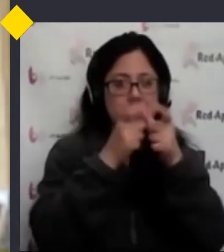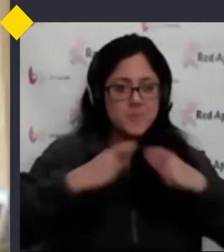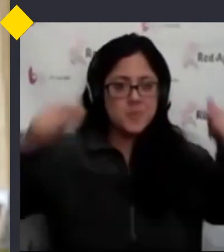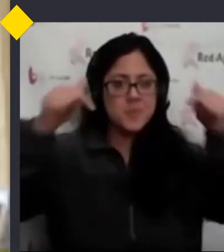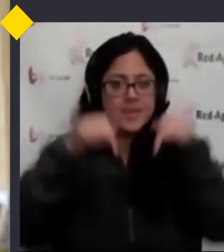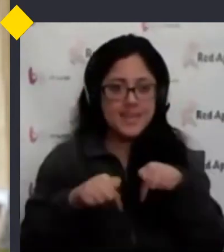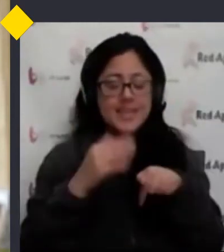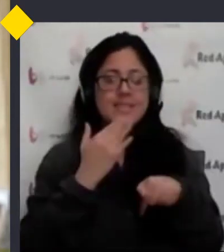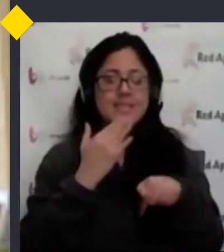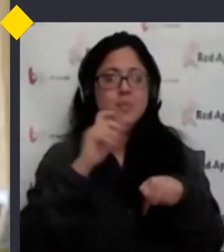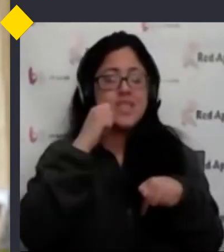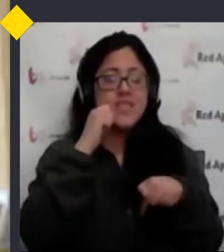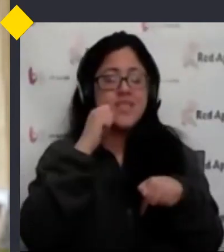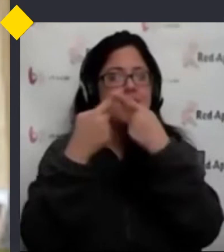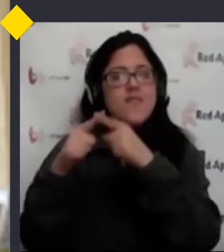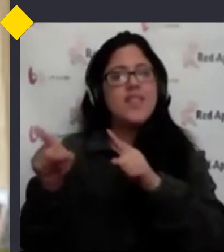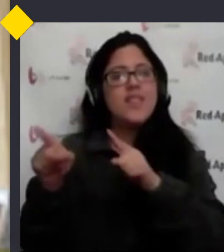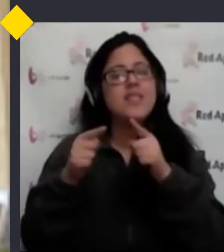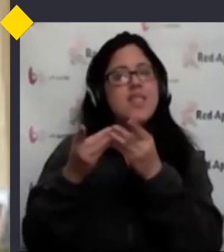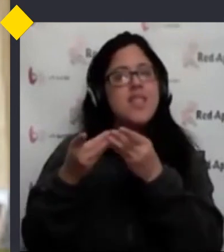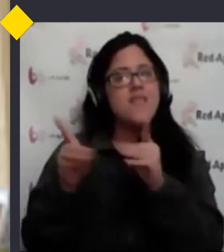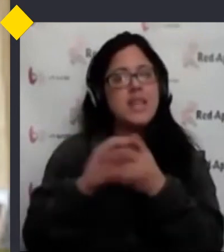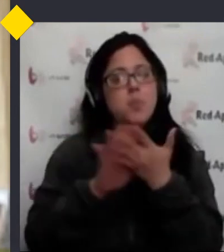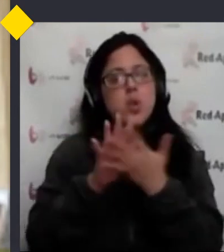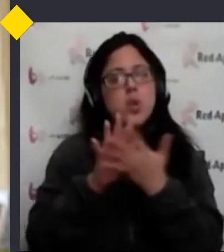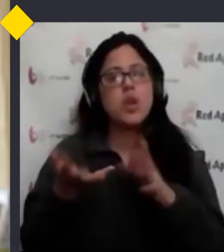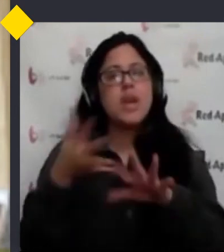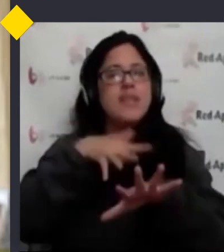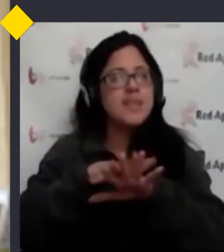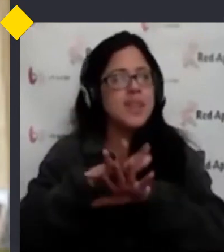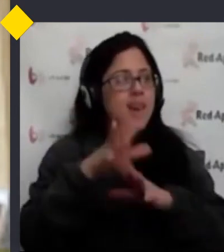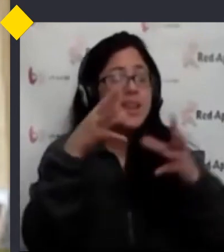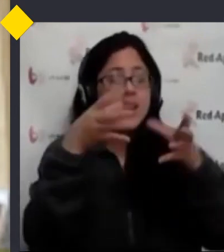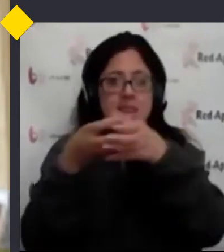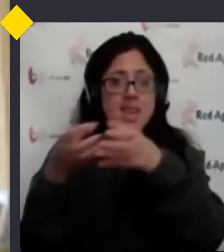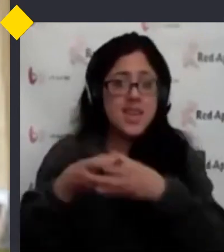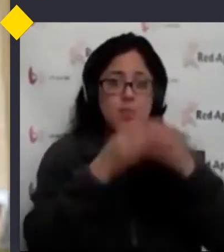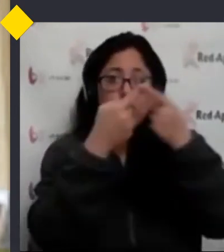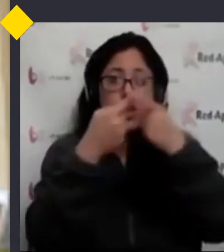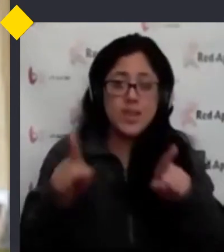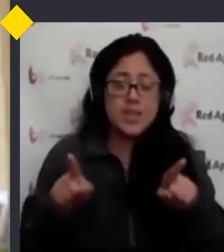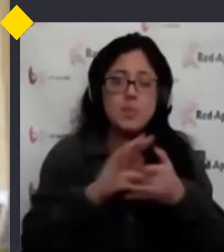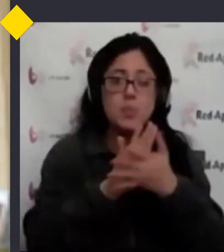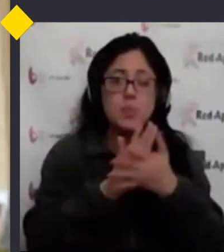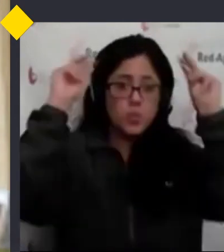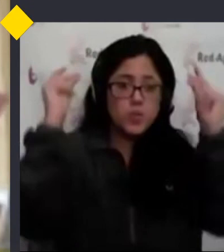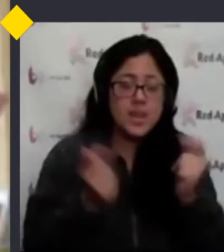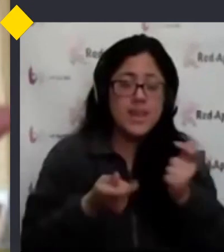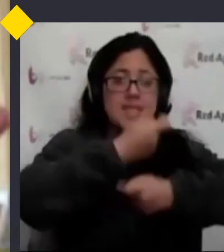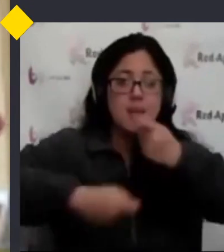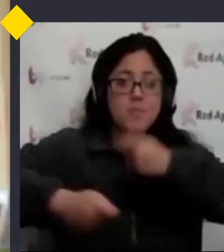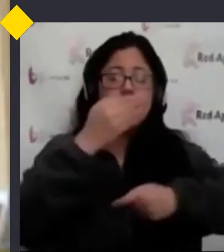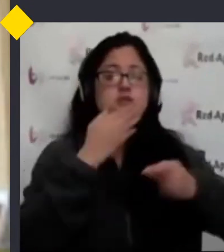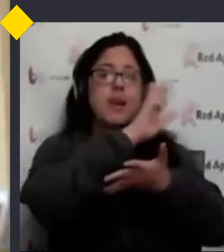Creo que también hay otra diversidad y que habla, por ejemplo, de integrar equipos más diversos con talento del mercado y talento también que creció dentro